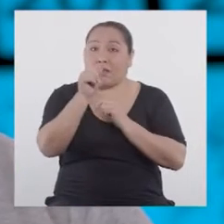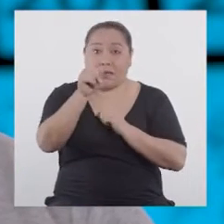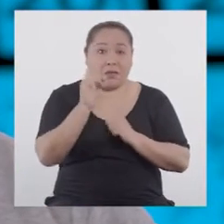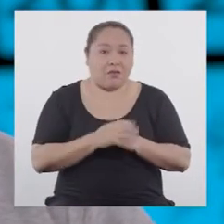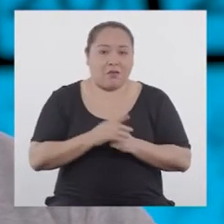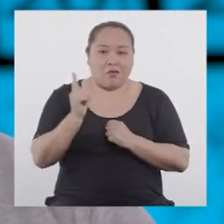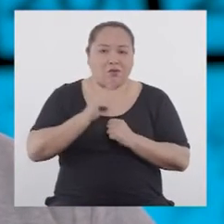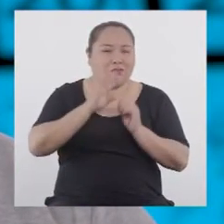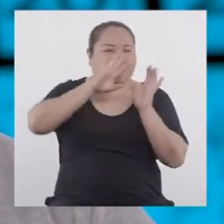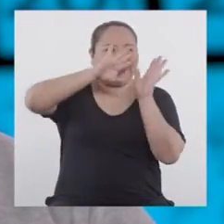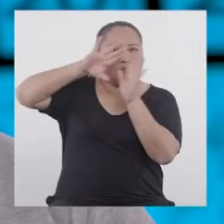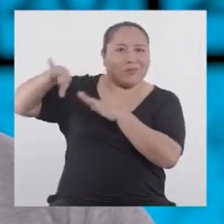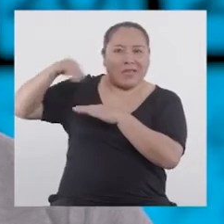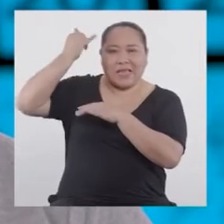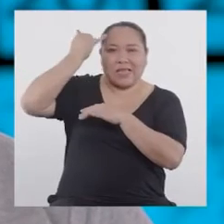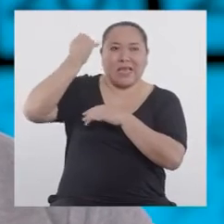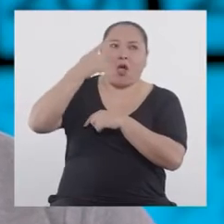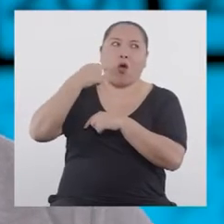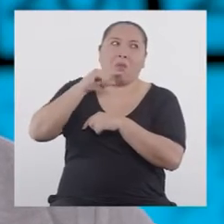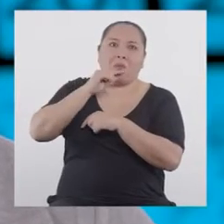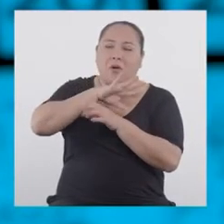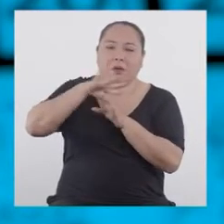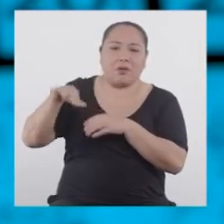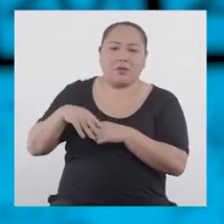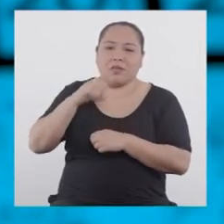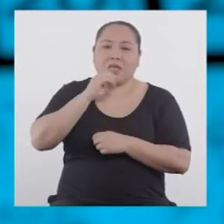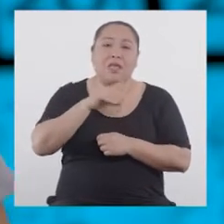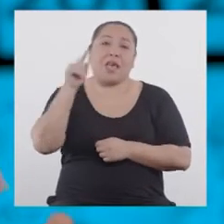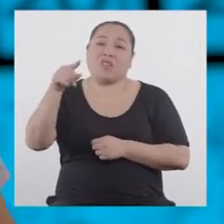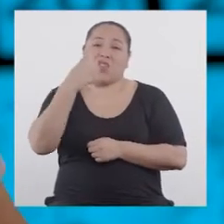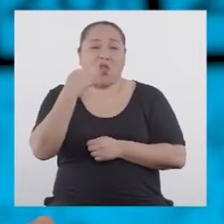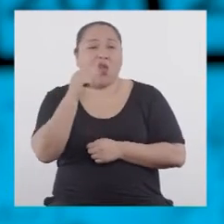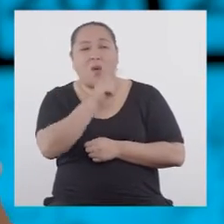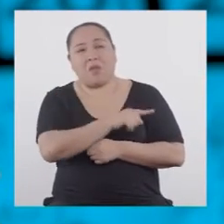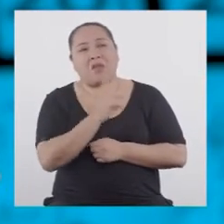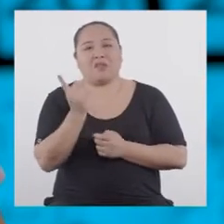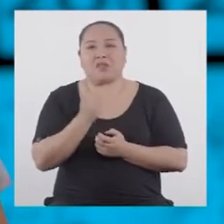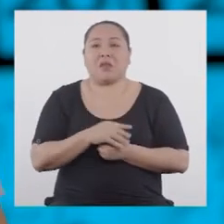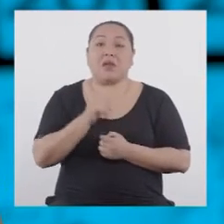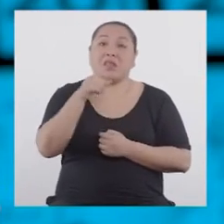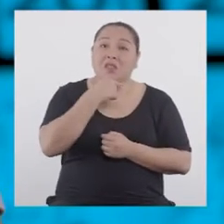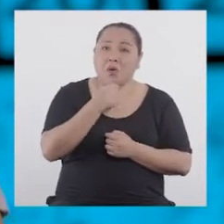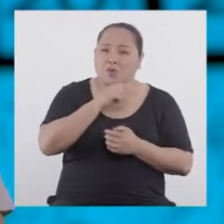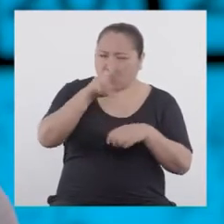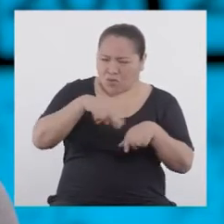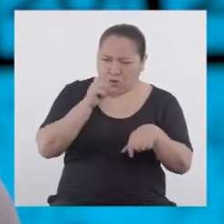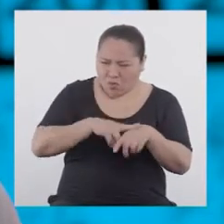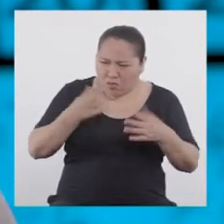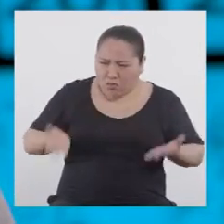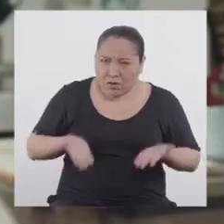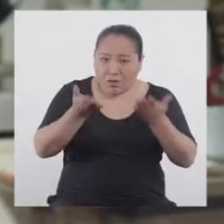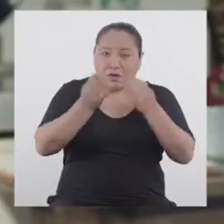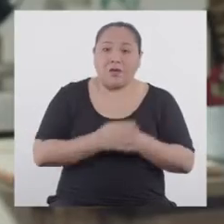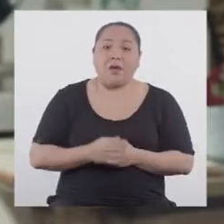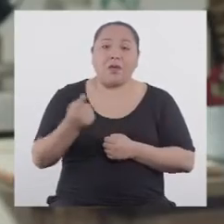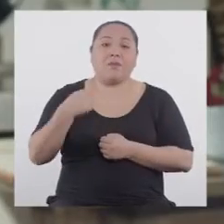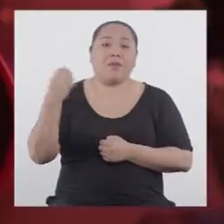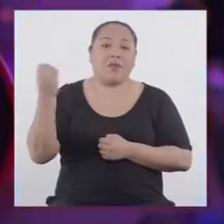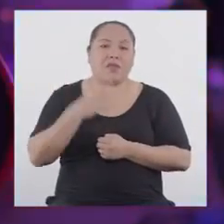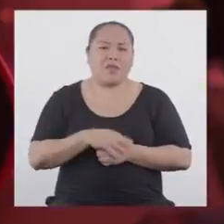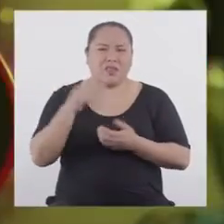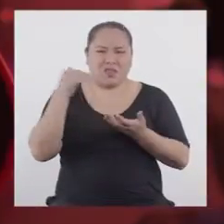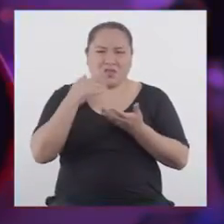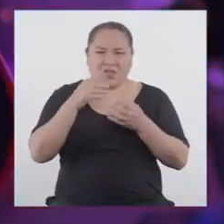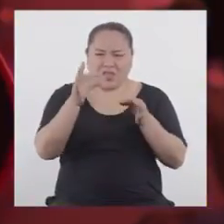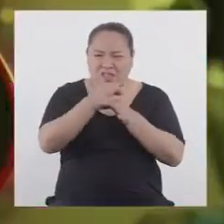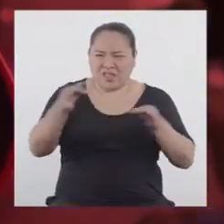Ojo, no le hagan caso a los estereotipos de género. Si te dicen, esto no es de hombres, pero a ti te gusta, atrévete. A mí me dijeron,